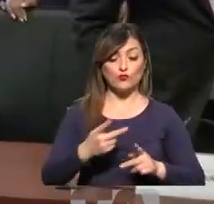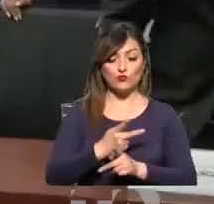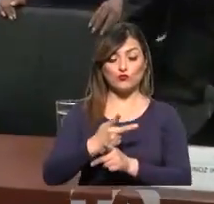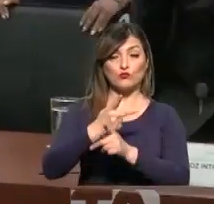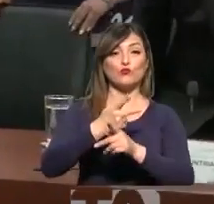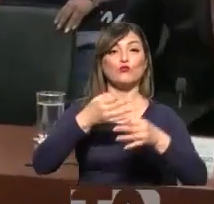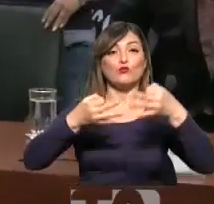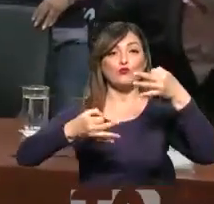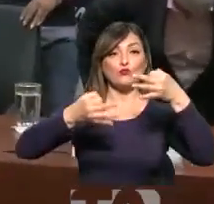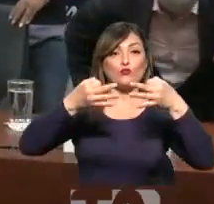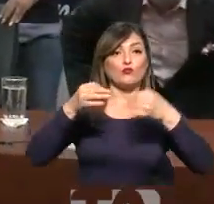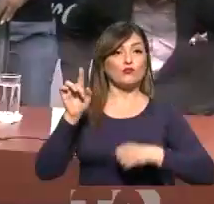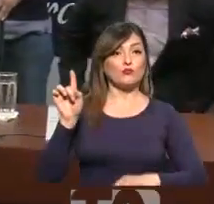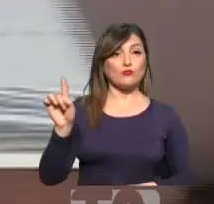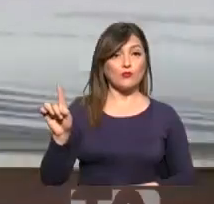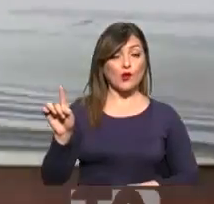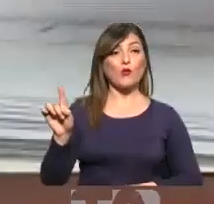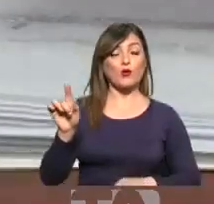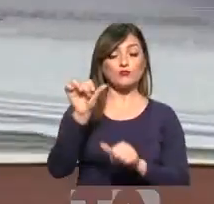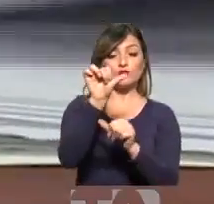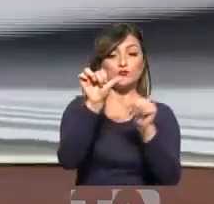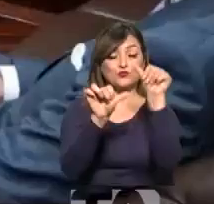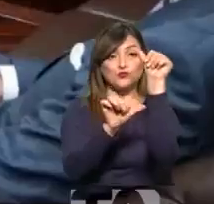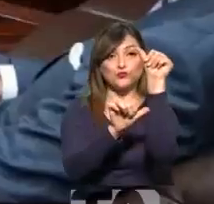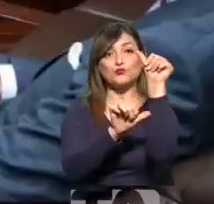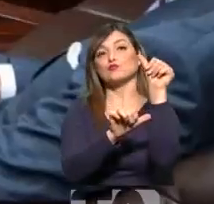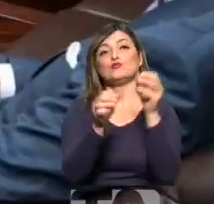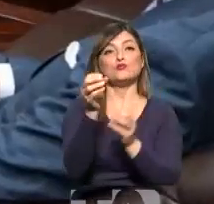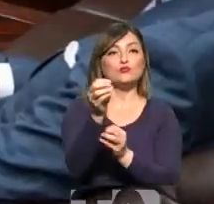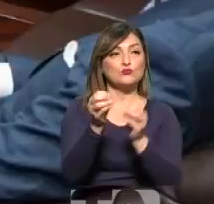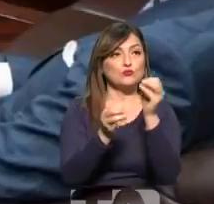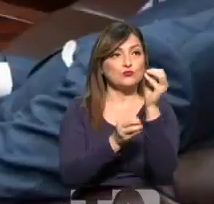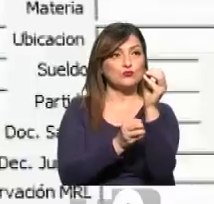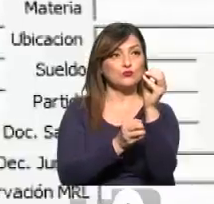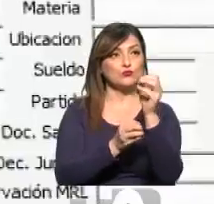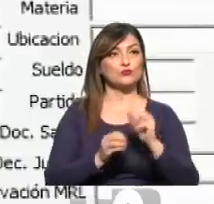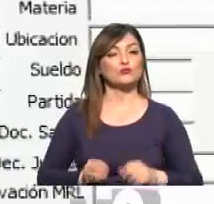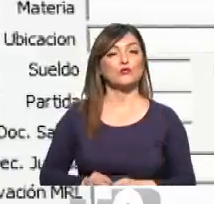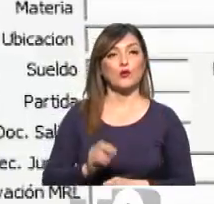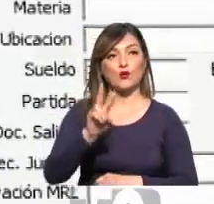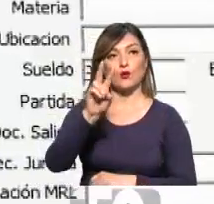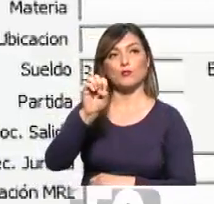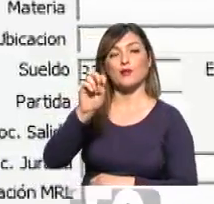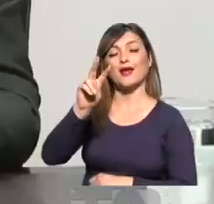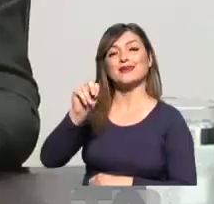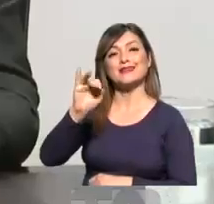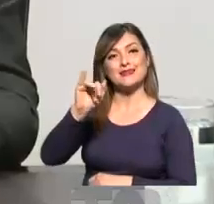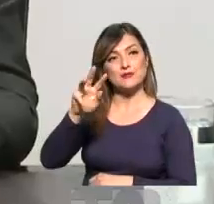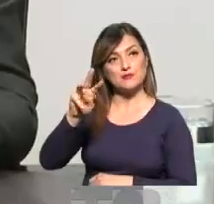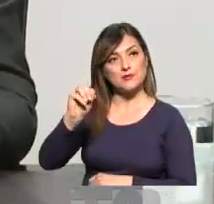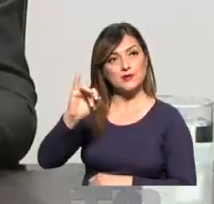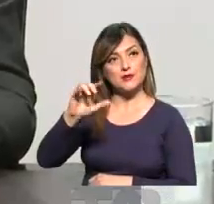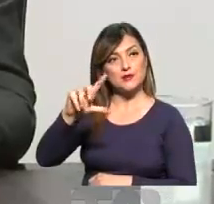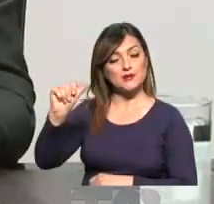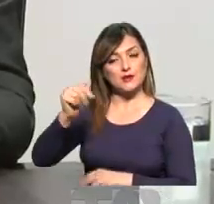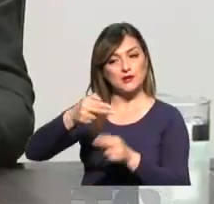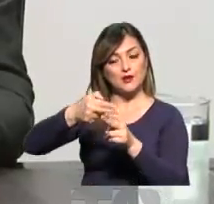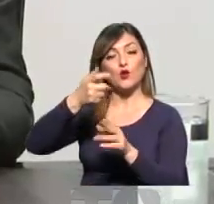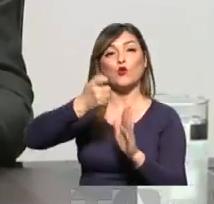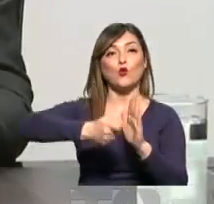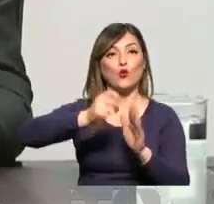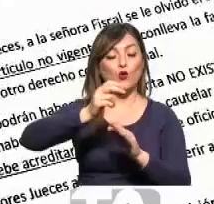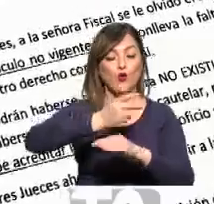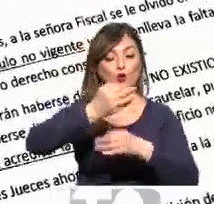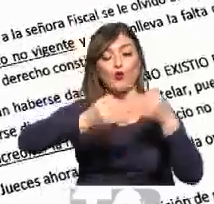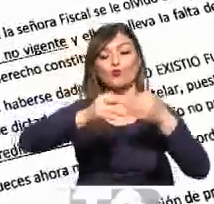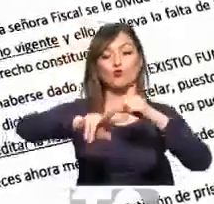Judicatura, María del Carmen Maldonado, tiene como su asesora de despacho a Jimena Vintimilla, ex jueza de la Corte Nacional de Justicia